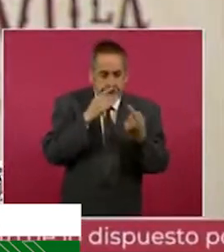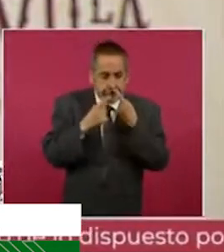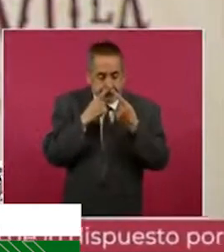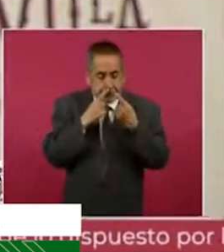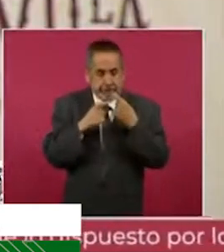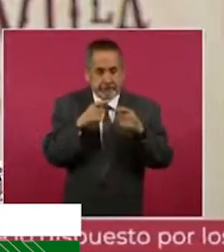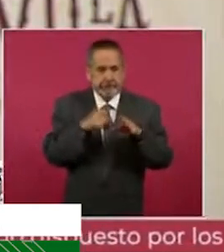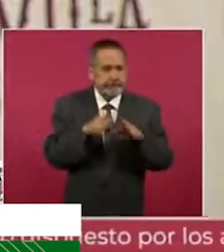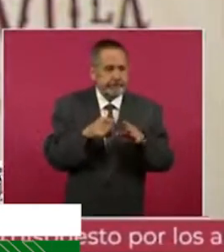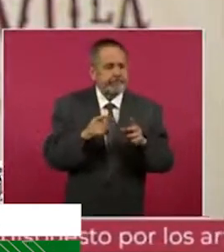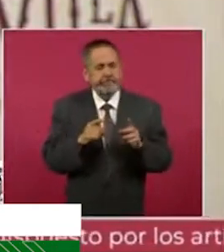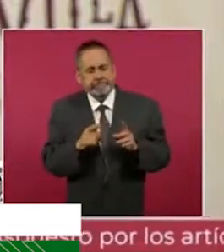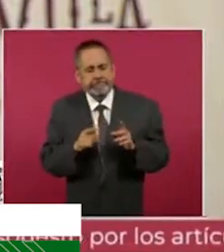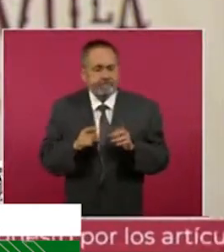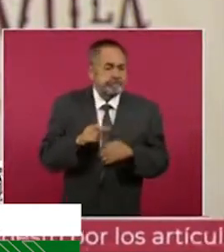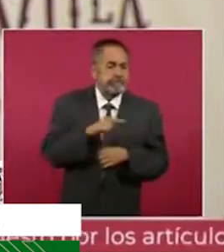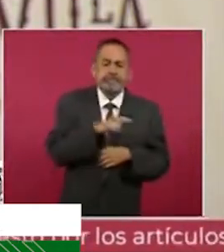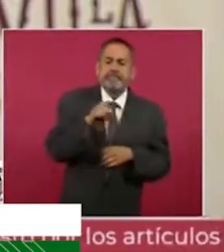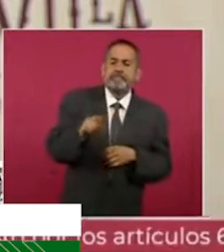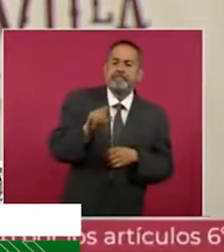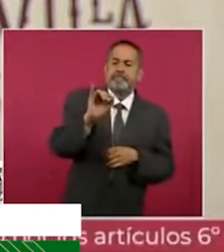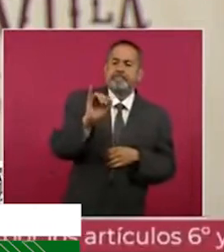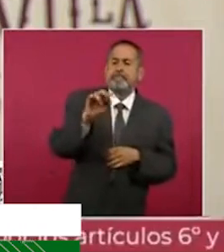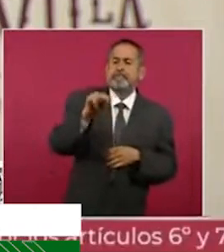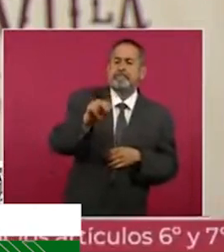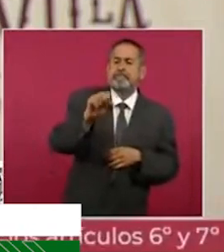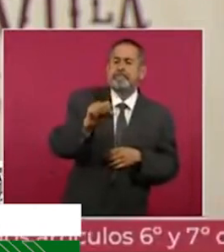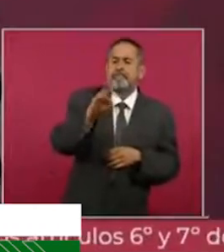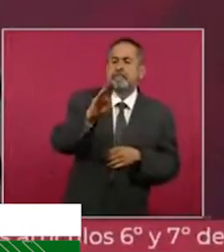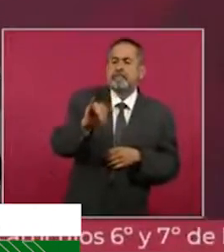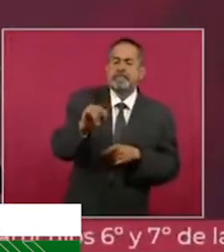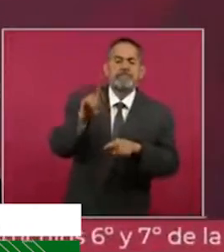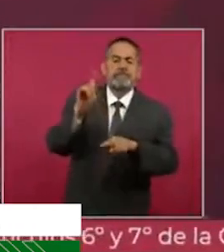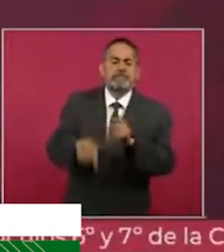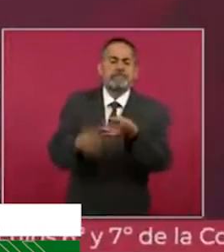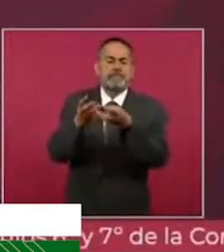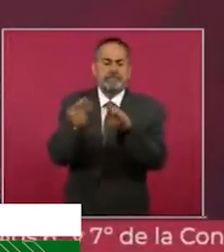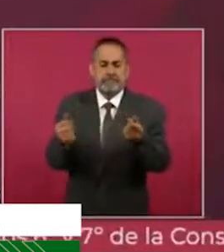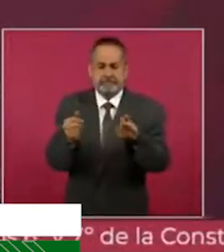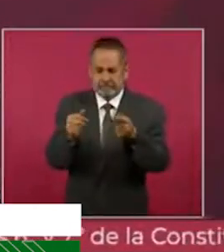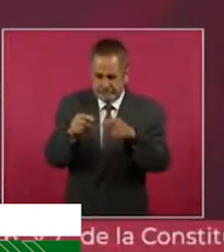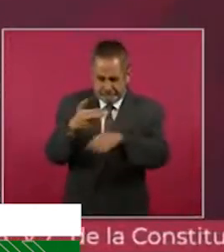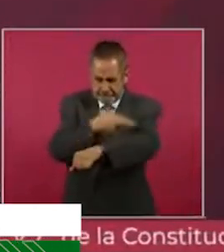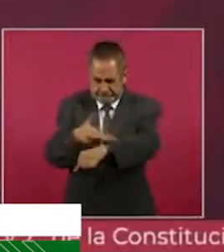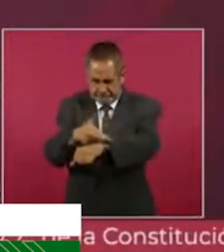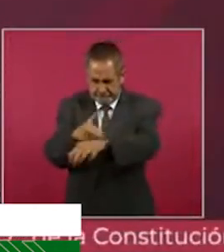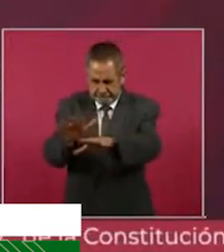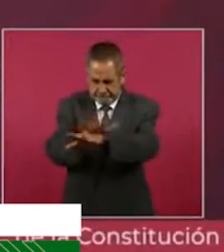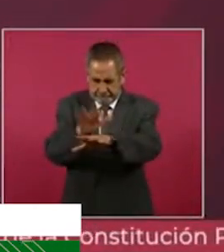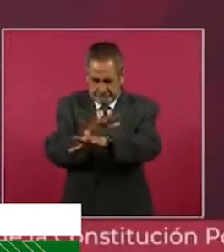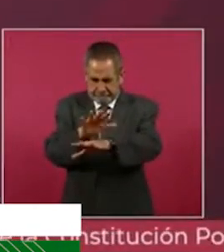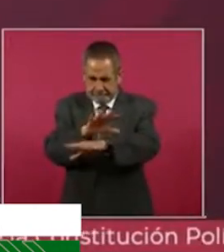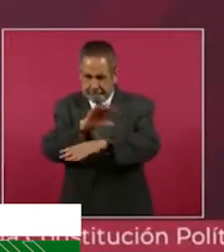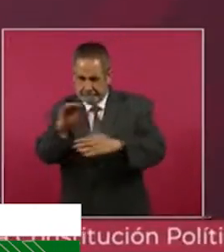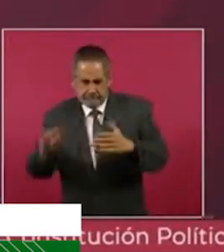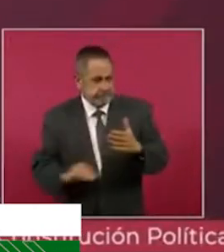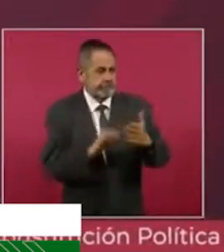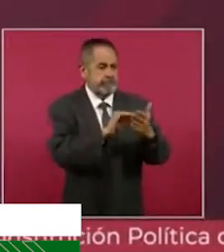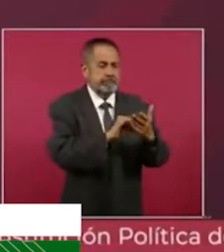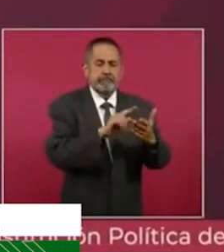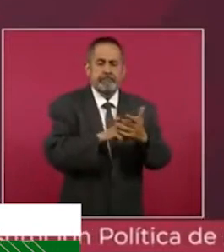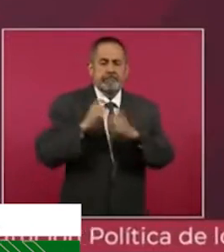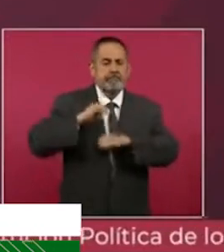trata de la desaparición del Instituto de Salud para el Bienestar, una reorganización de las funciones de la